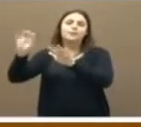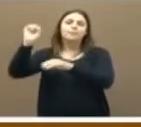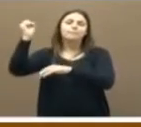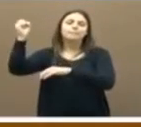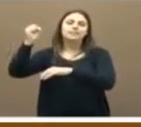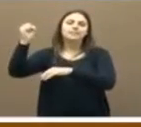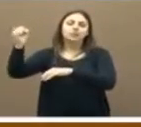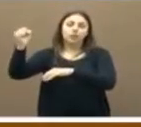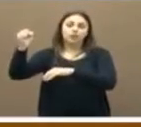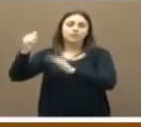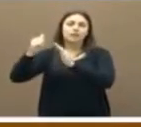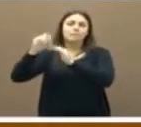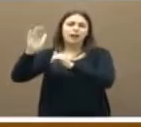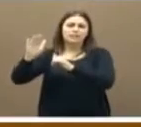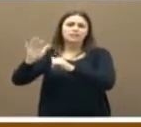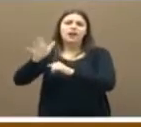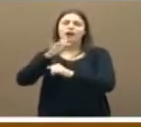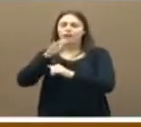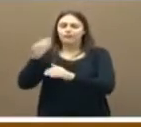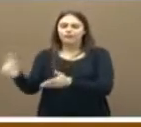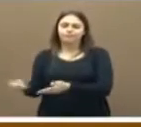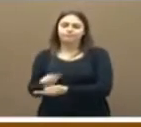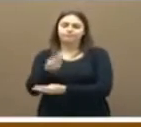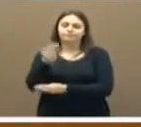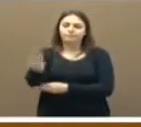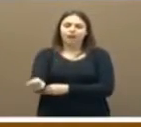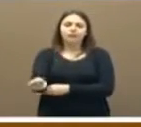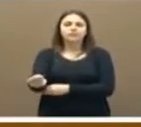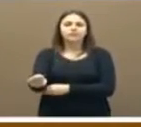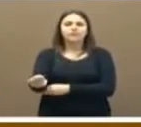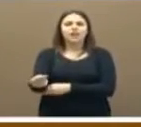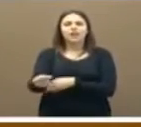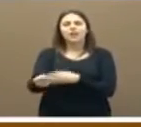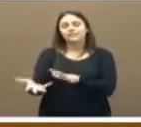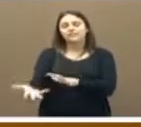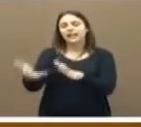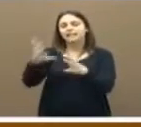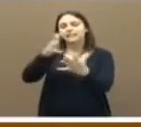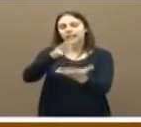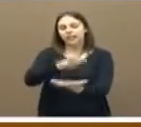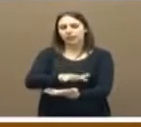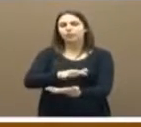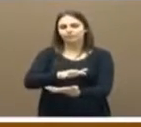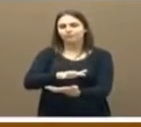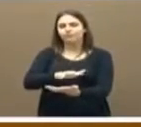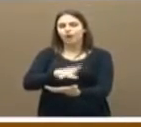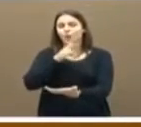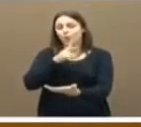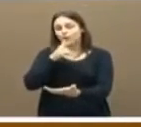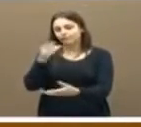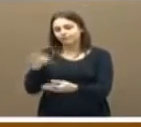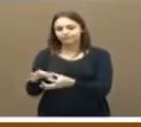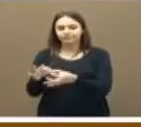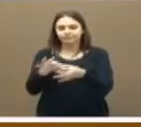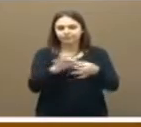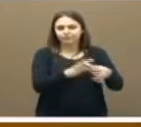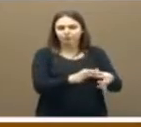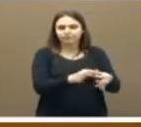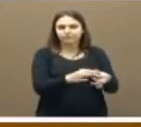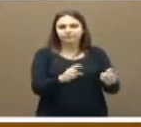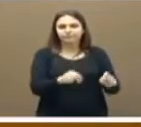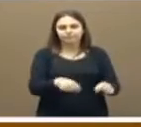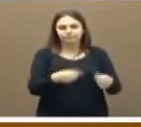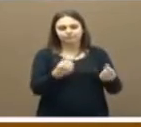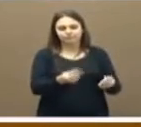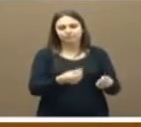89.863.000 euros han tenido que pasar al régimen de transición, puesto que corresponden a importes que no